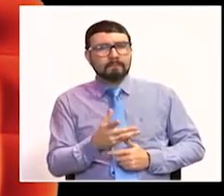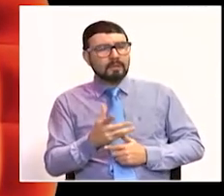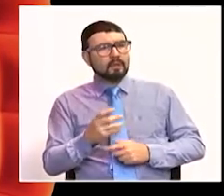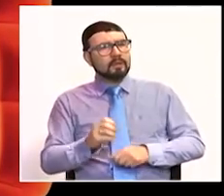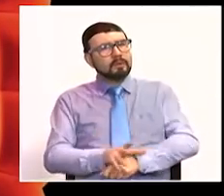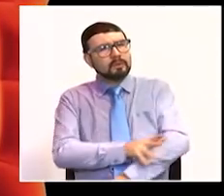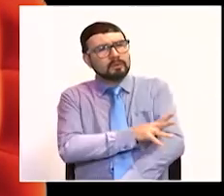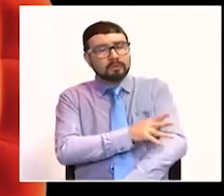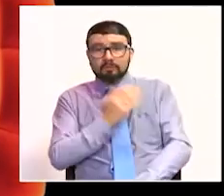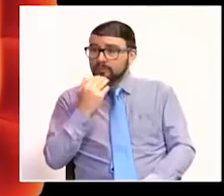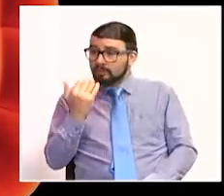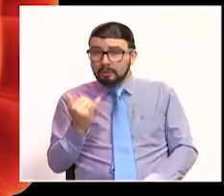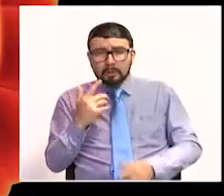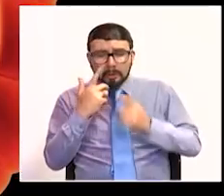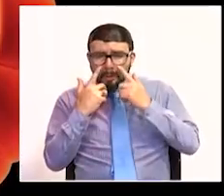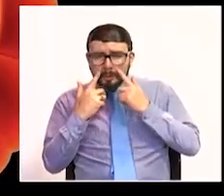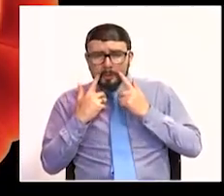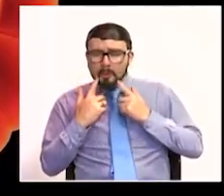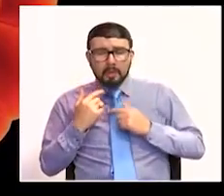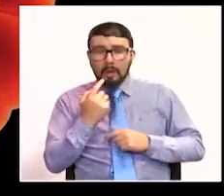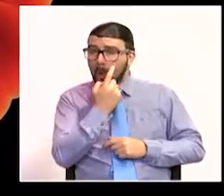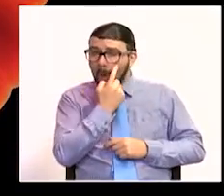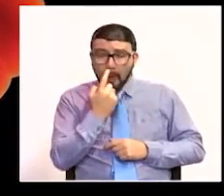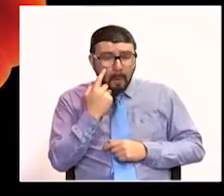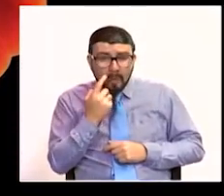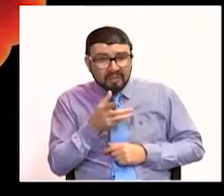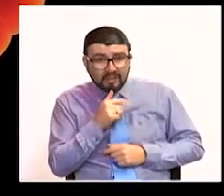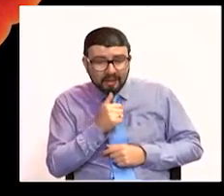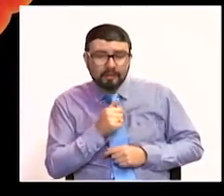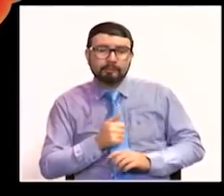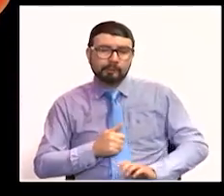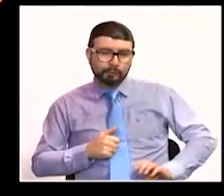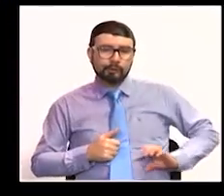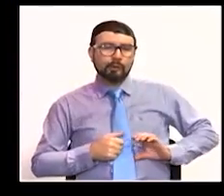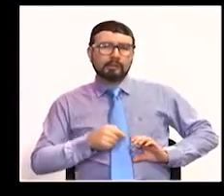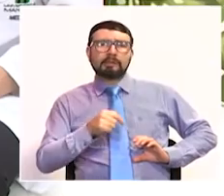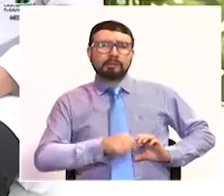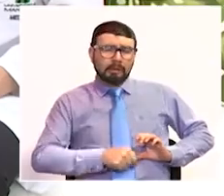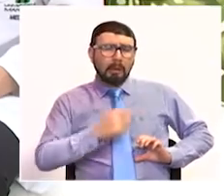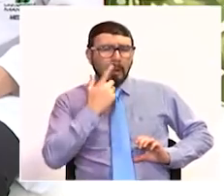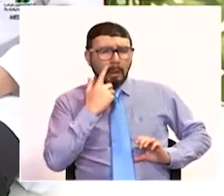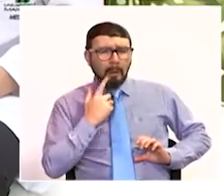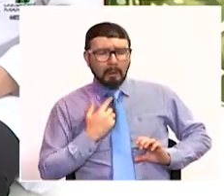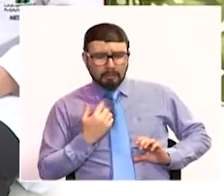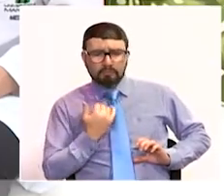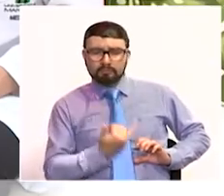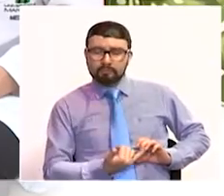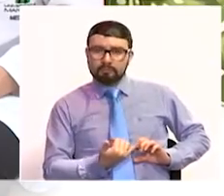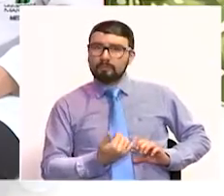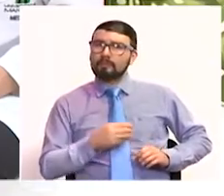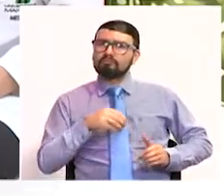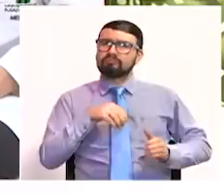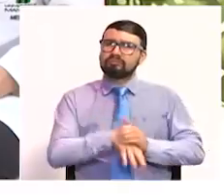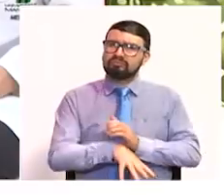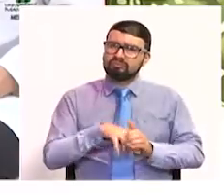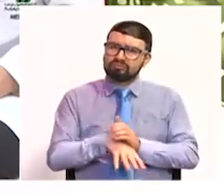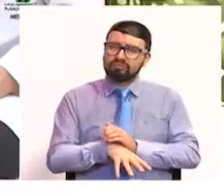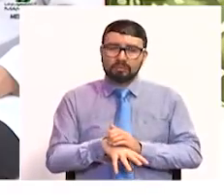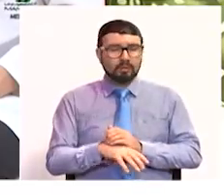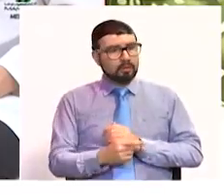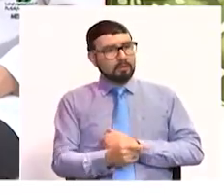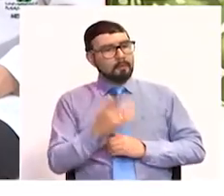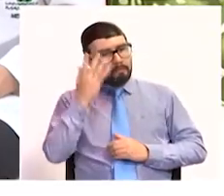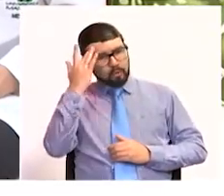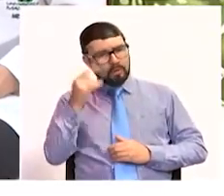con los ojos, llora con el intestino, colitis. Sí, hay unas colitis que son porque hay una reacción en